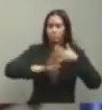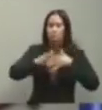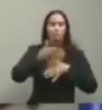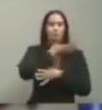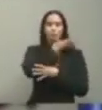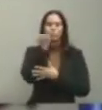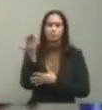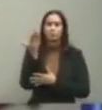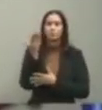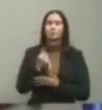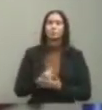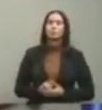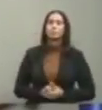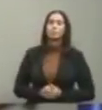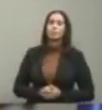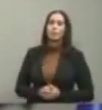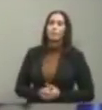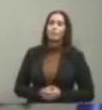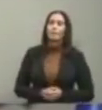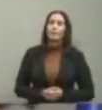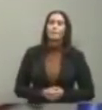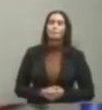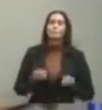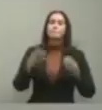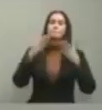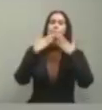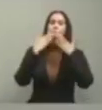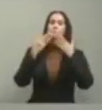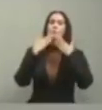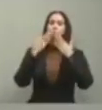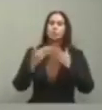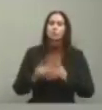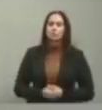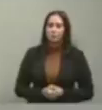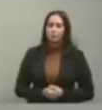de hoy muchas gracias